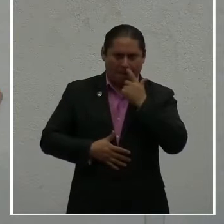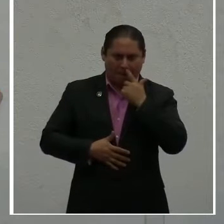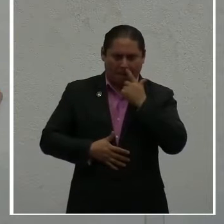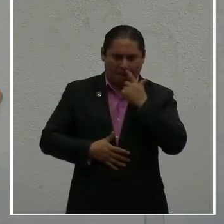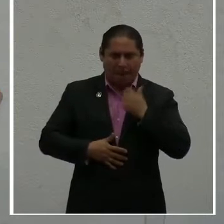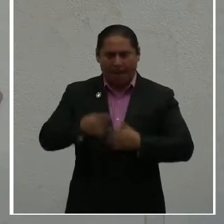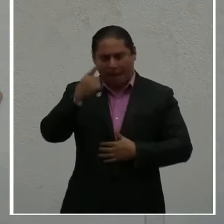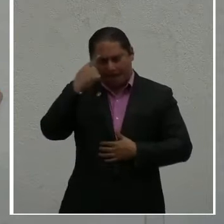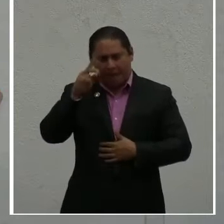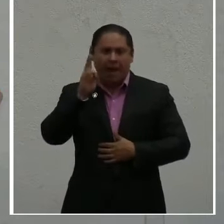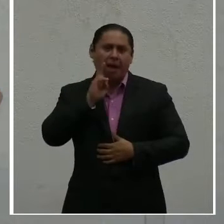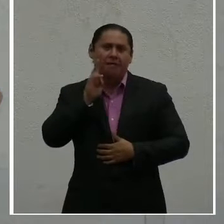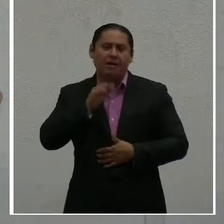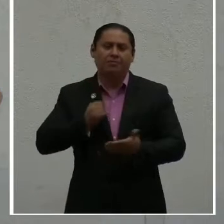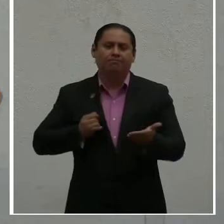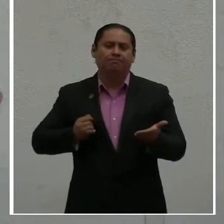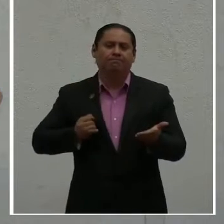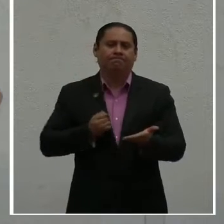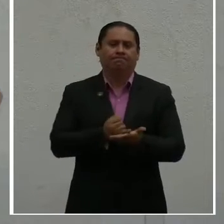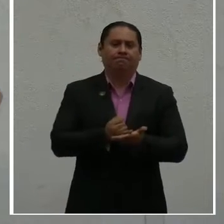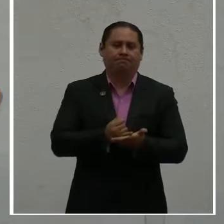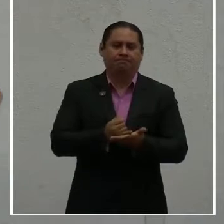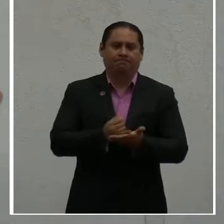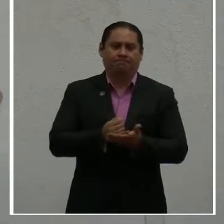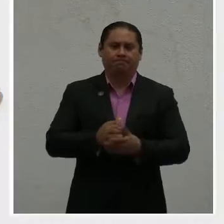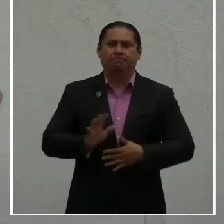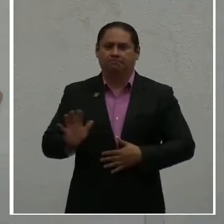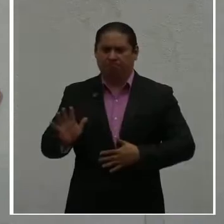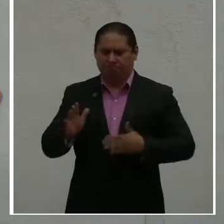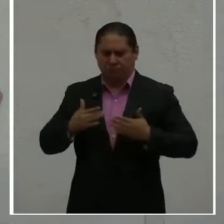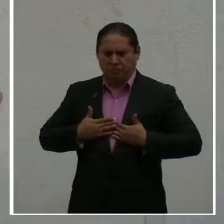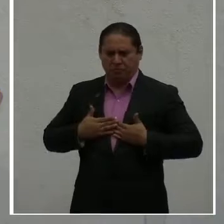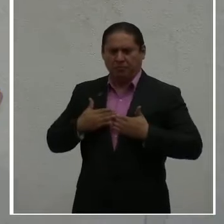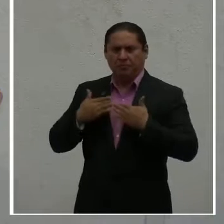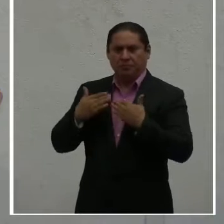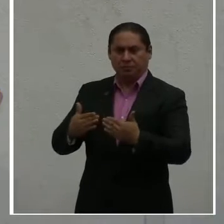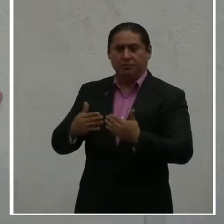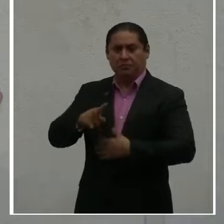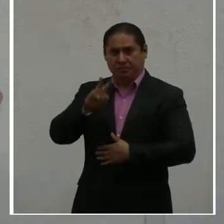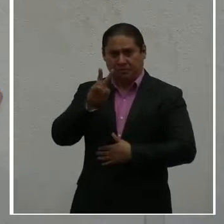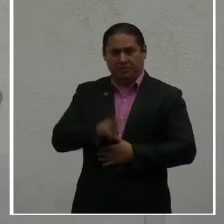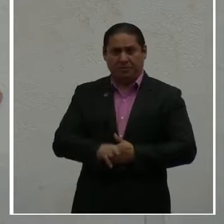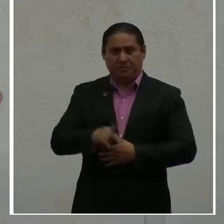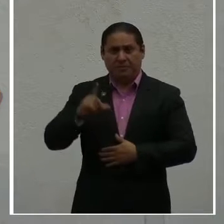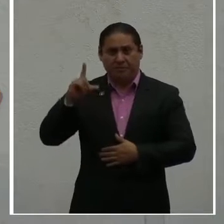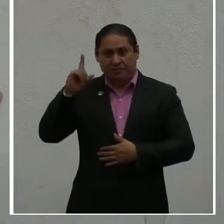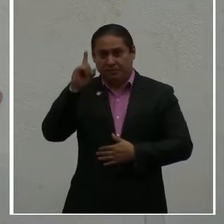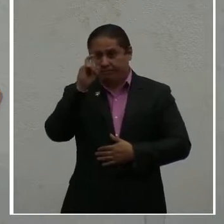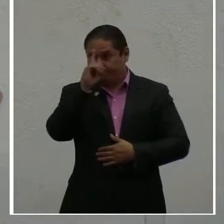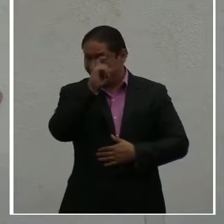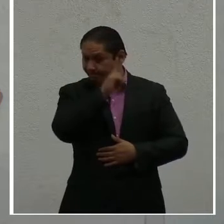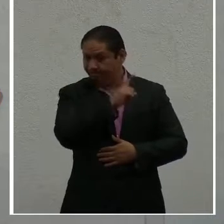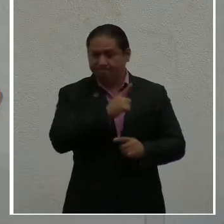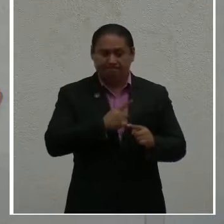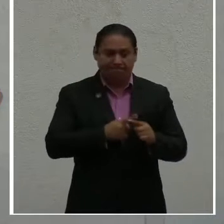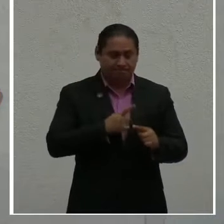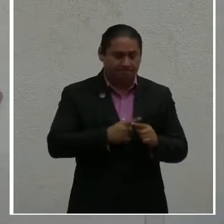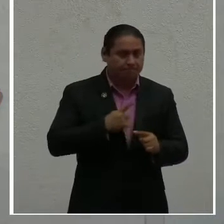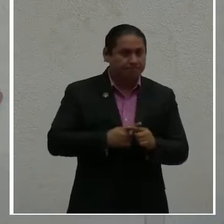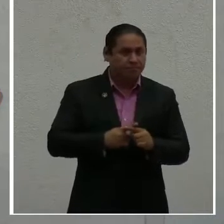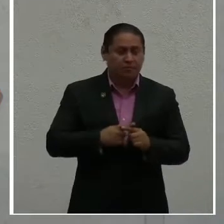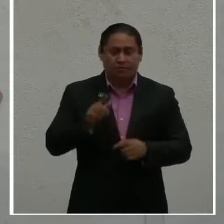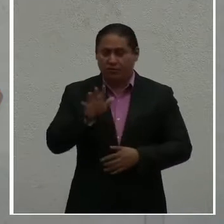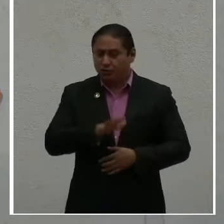una decisión. He de confesarles que se trató de una muy complicada tarea, pues